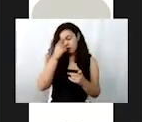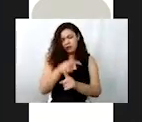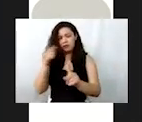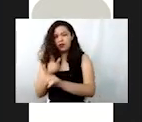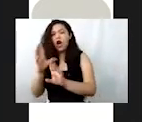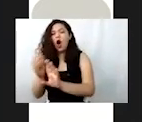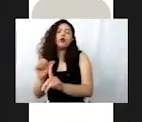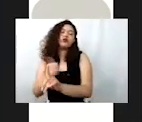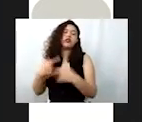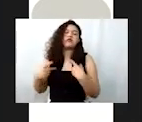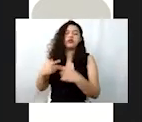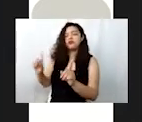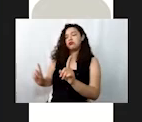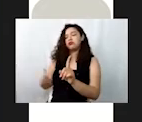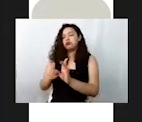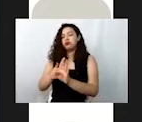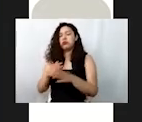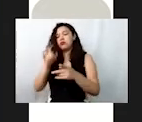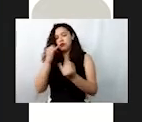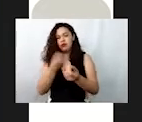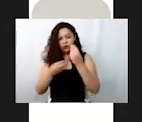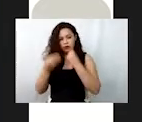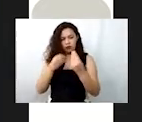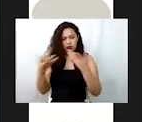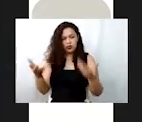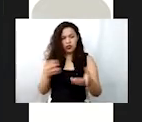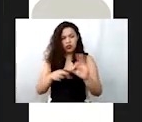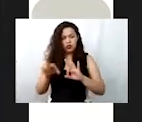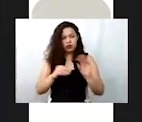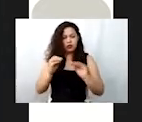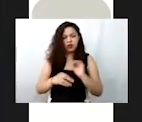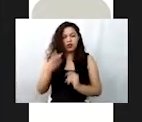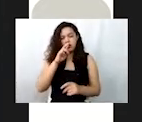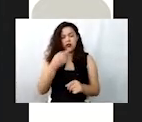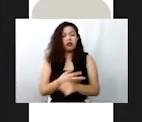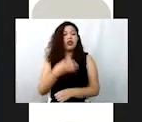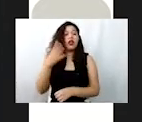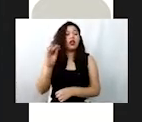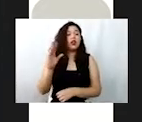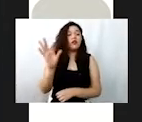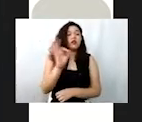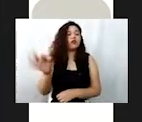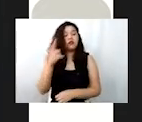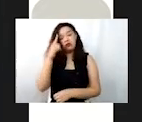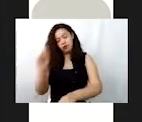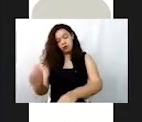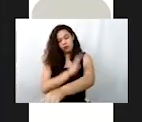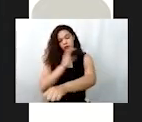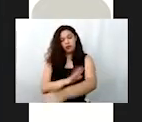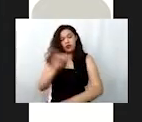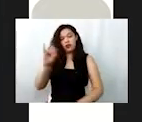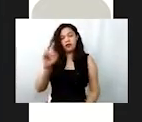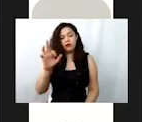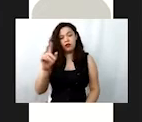Favorecer la producción y el consumo responsables. El 90% de la producción energética en Iberdrola se